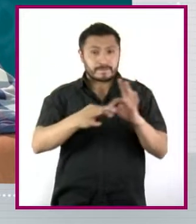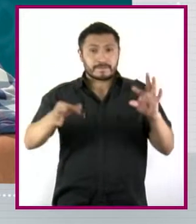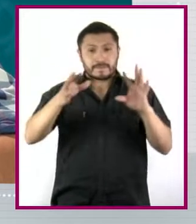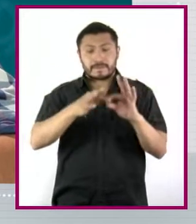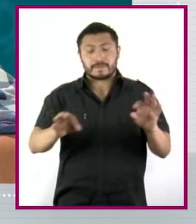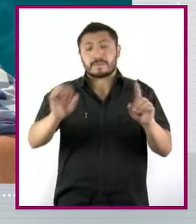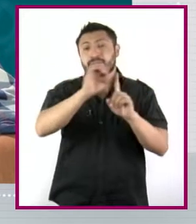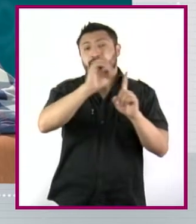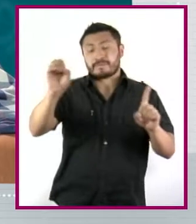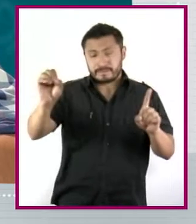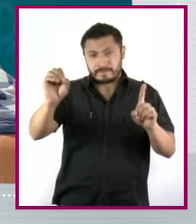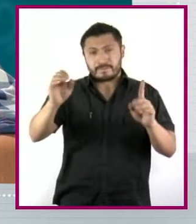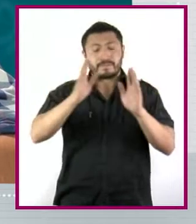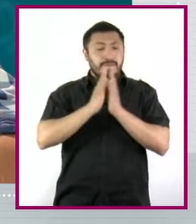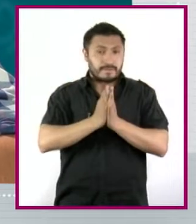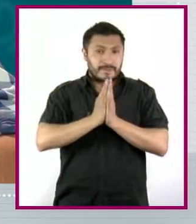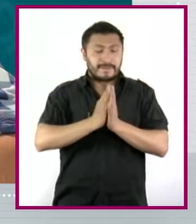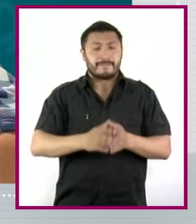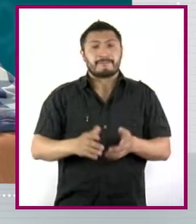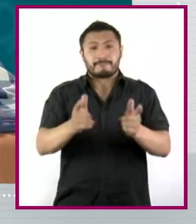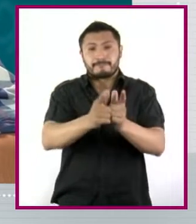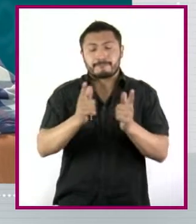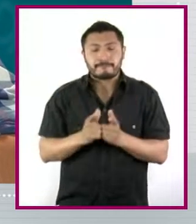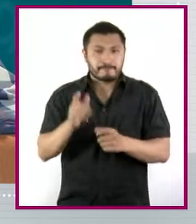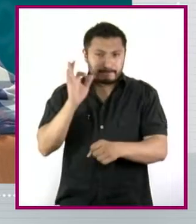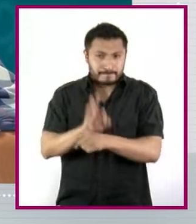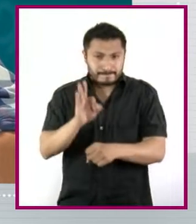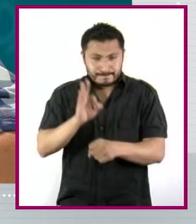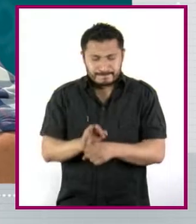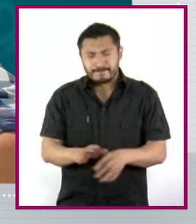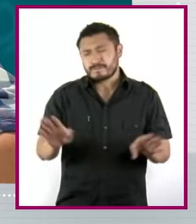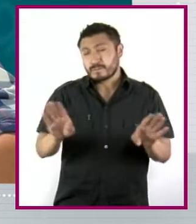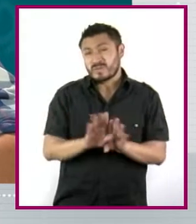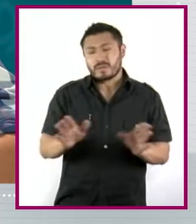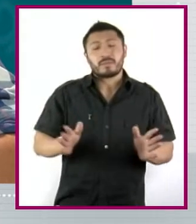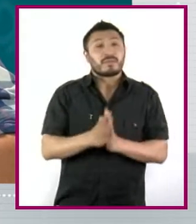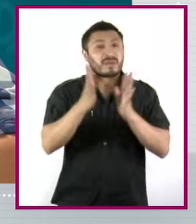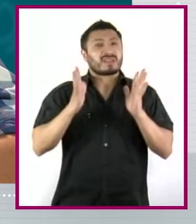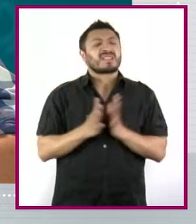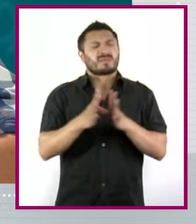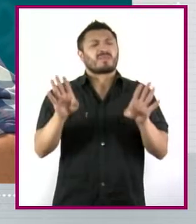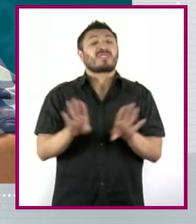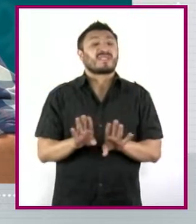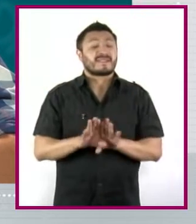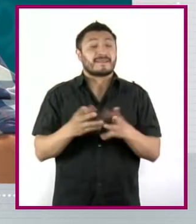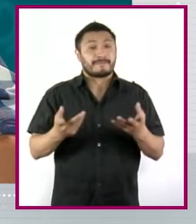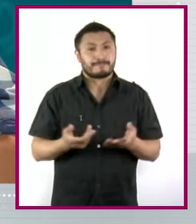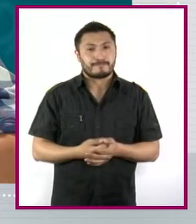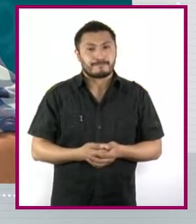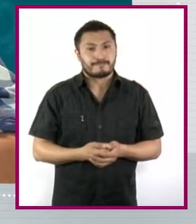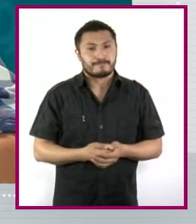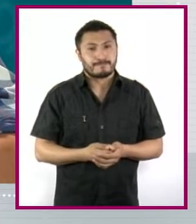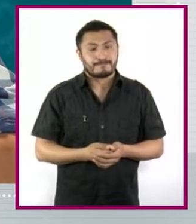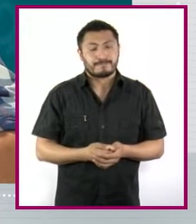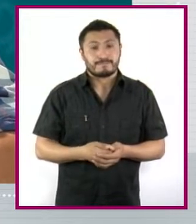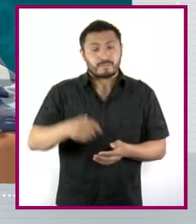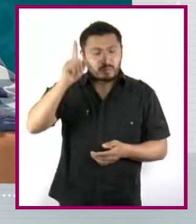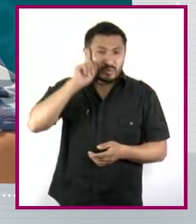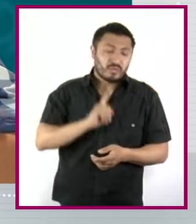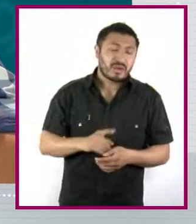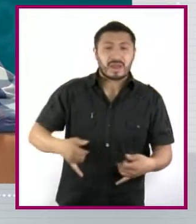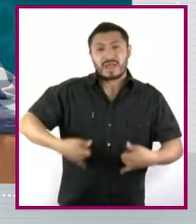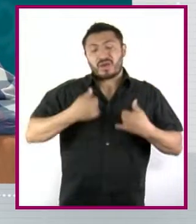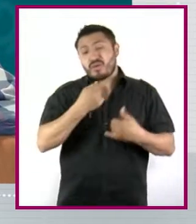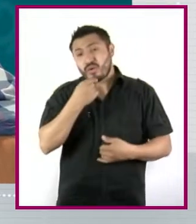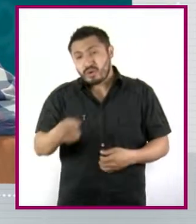forma de organización de los grupos de autodefensas? ¿De qué manera se genera la participación ciudadana? ¿Cuál ha sido el rol de las mujeres,